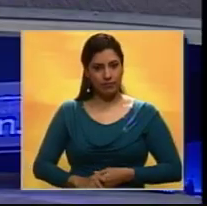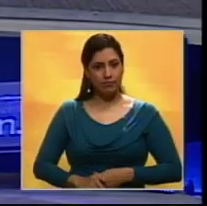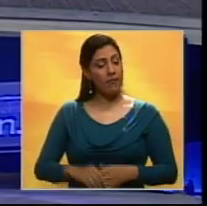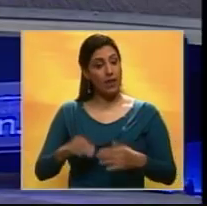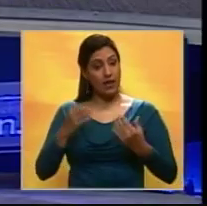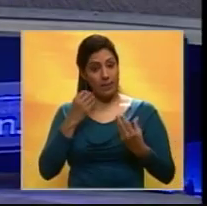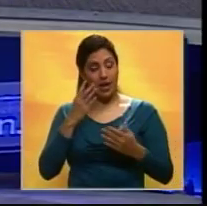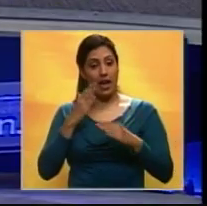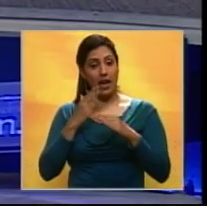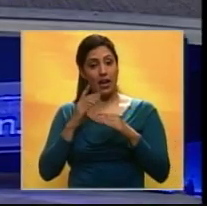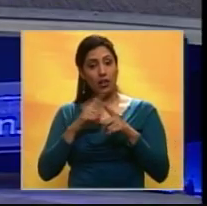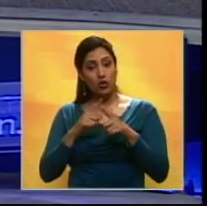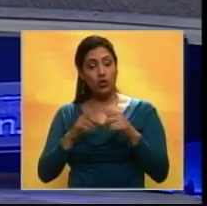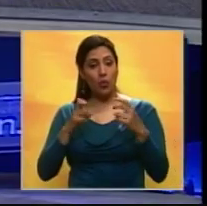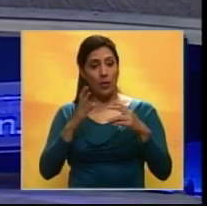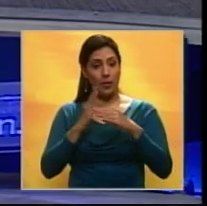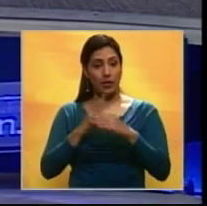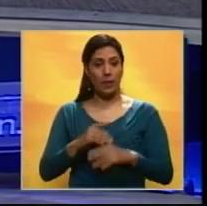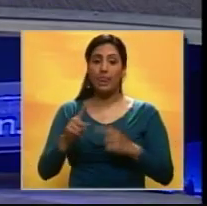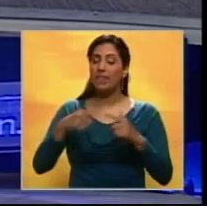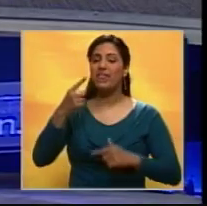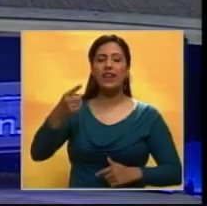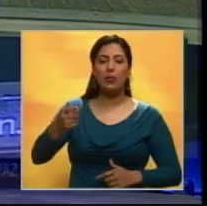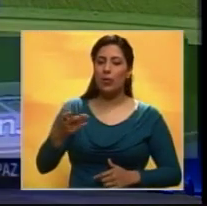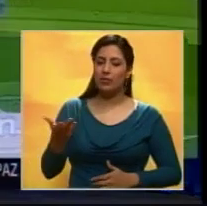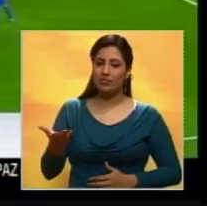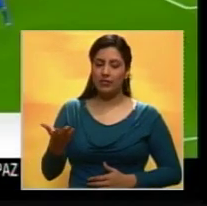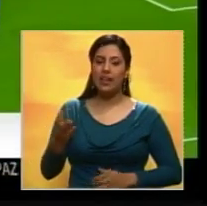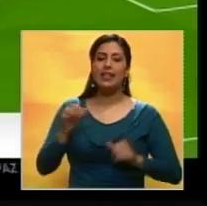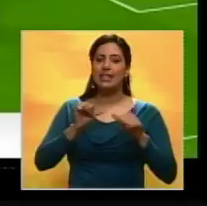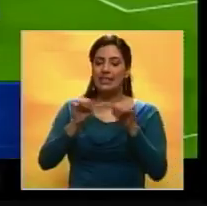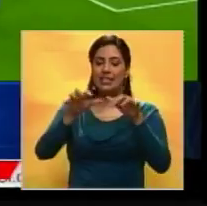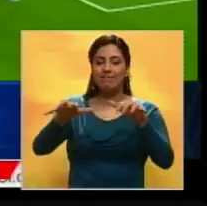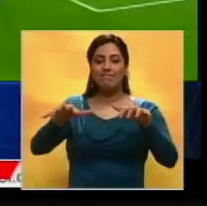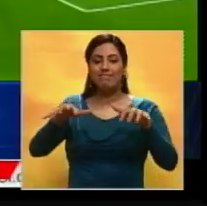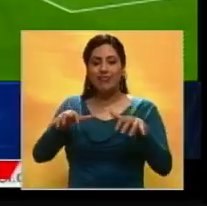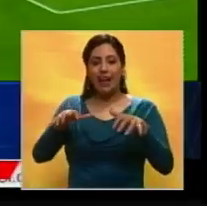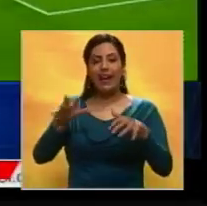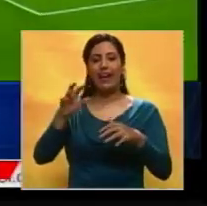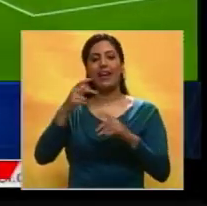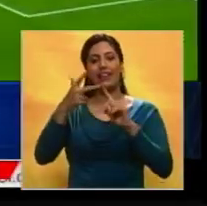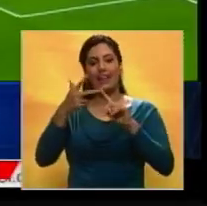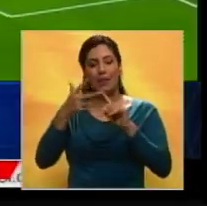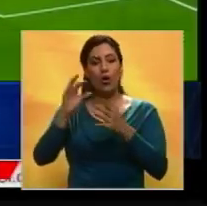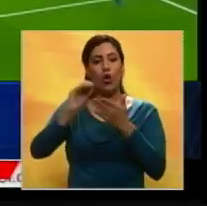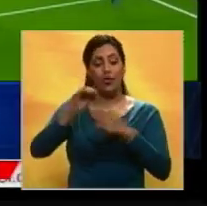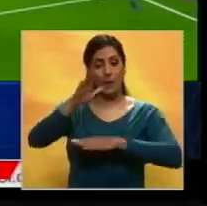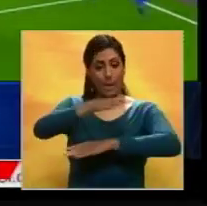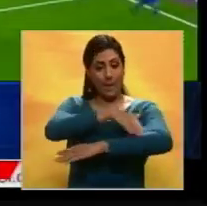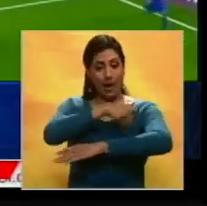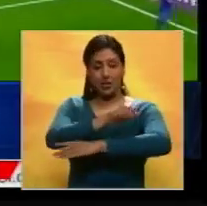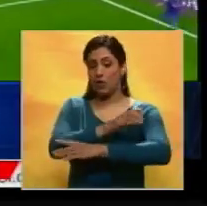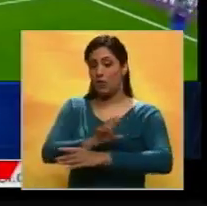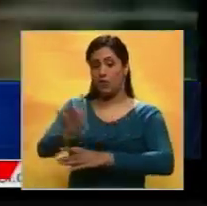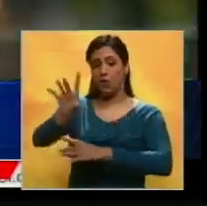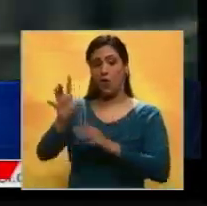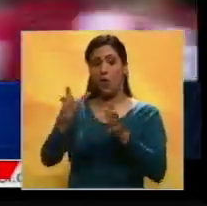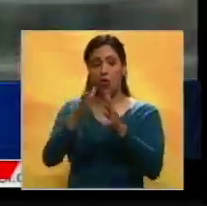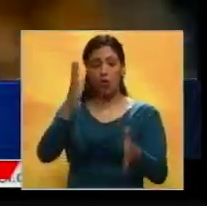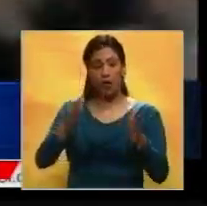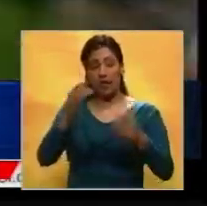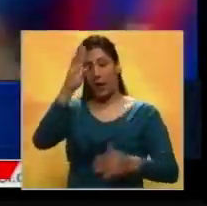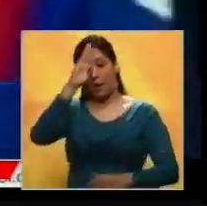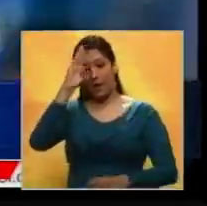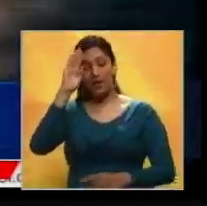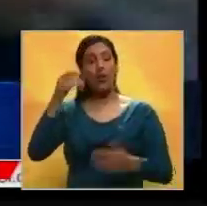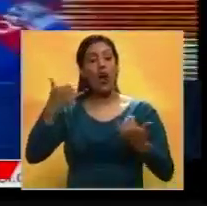Bien amigos, hacemos entonces una nueva pausa. Y al regreso, siguen aspirando al triplete. Barcelona eliminó al Atlético Madrid